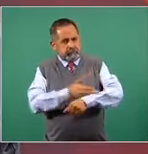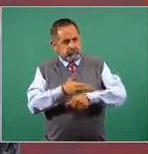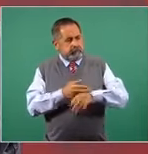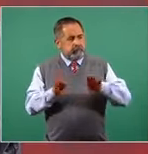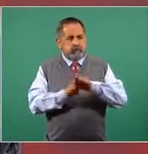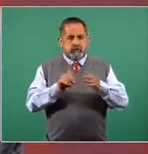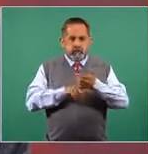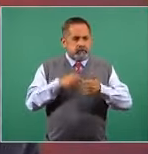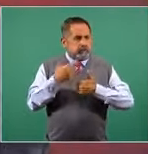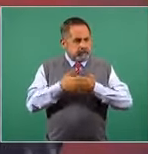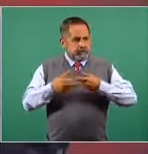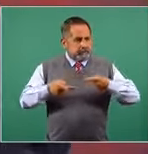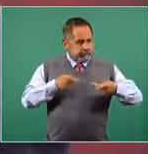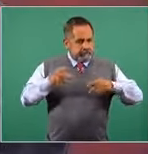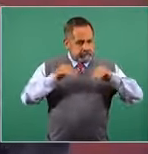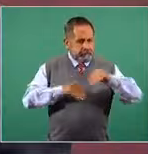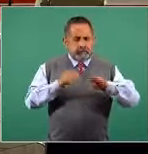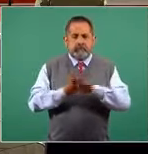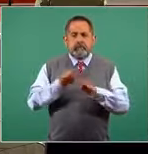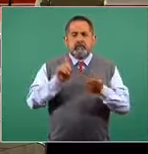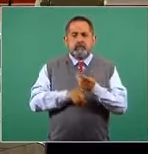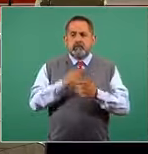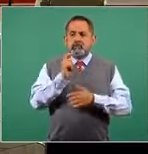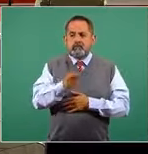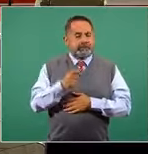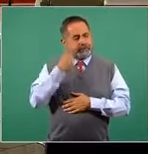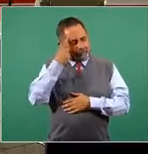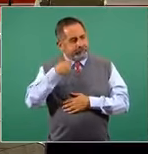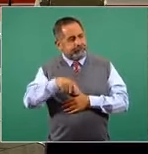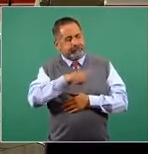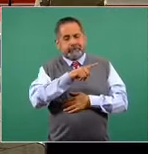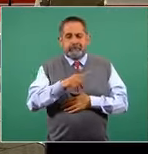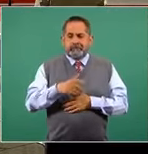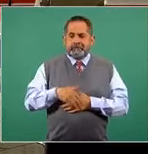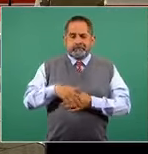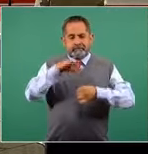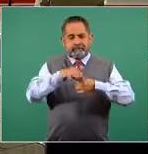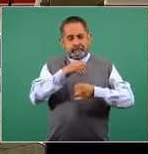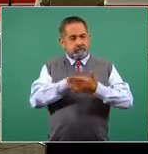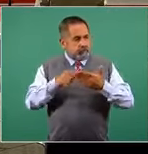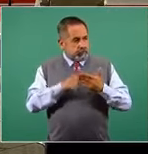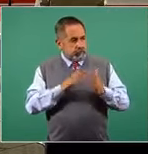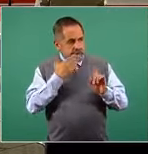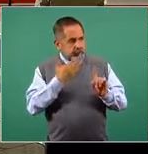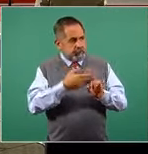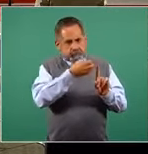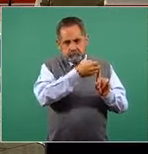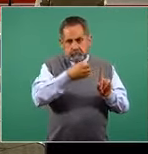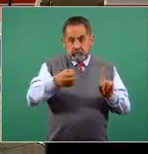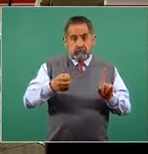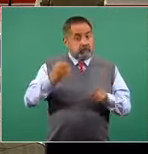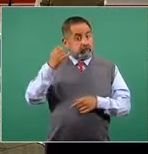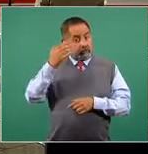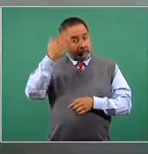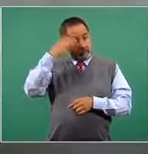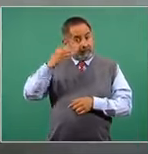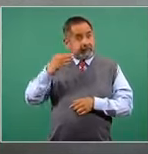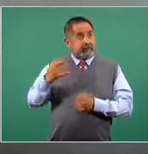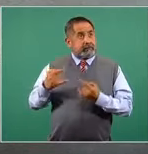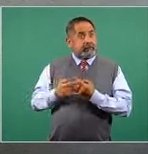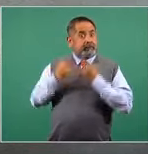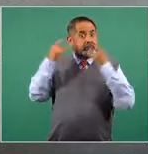la preparación para que transcurra el proceso electoral. Es la más grande elección que habrá